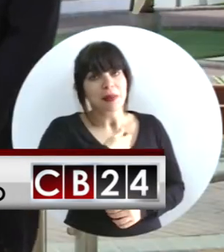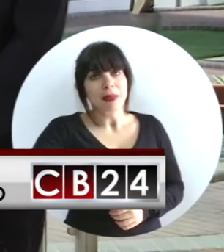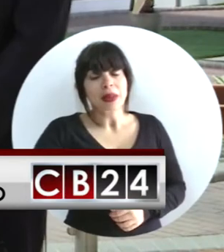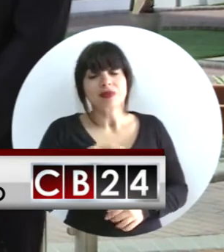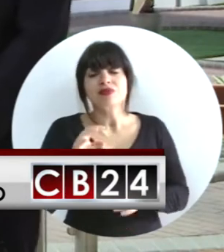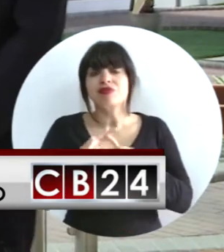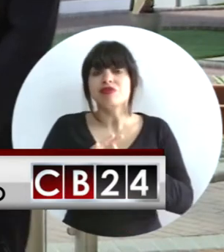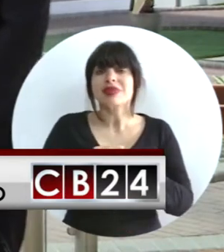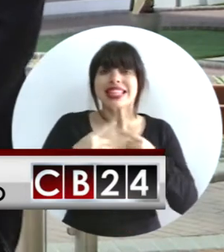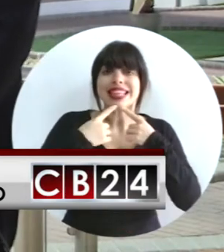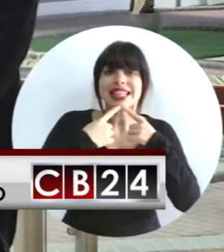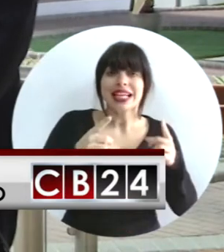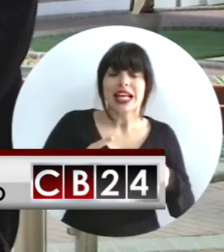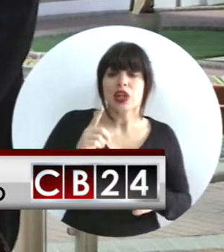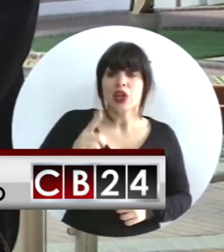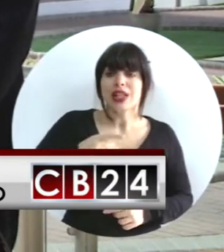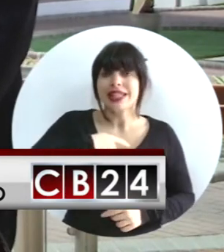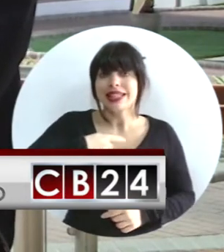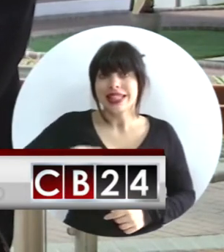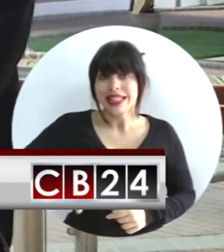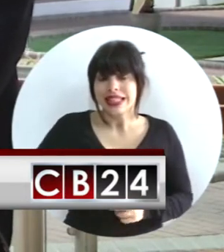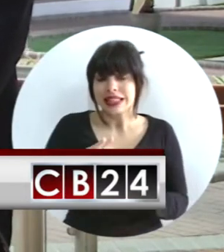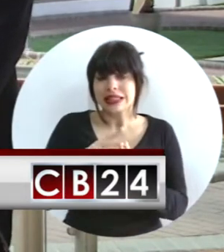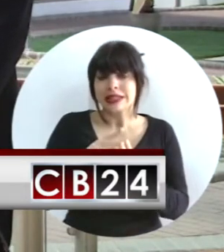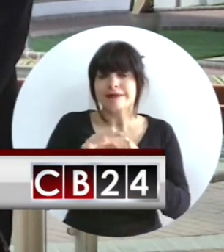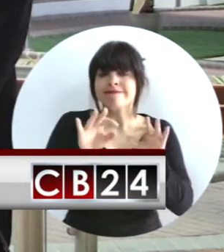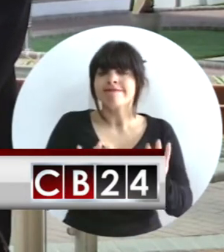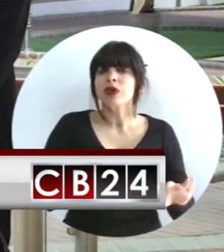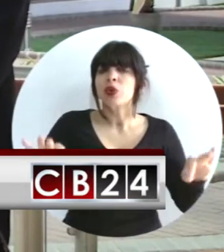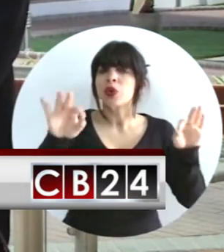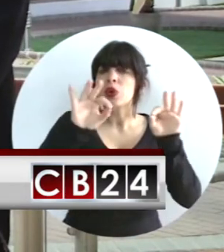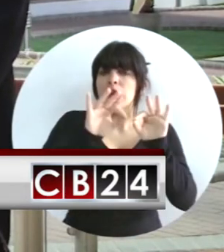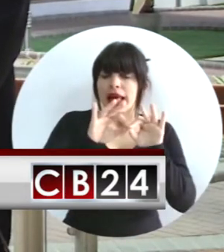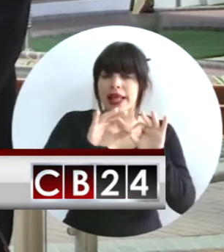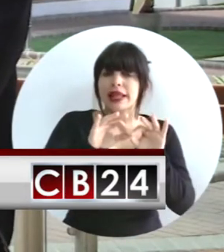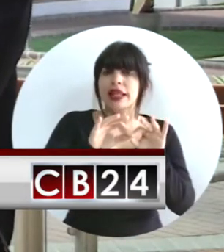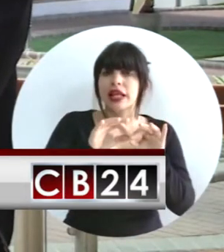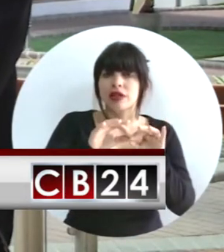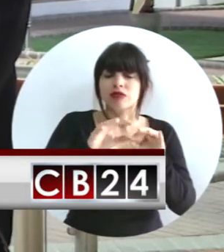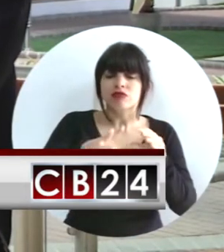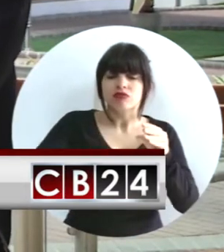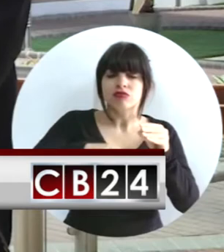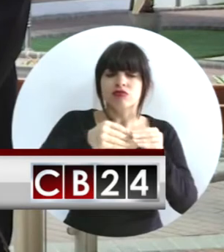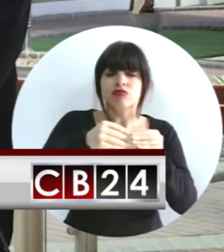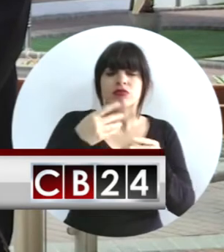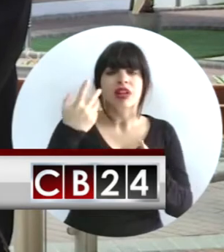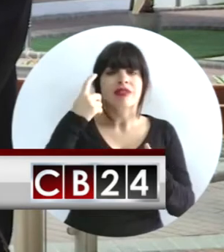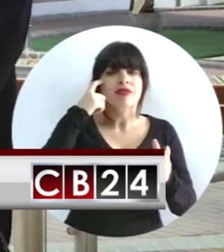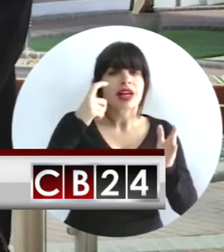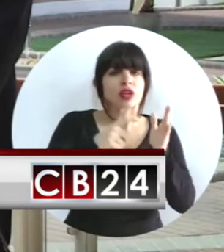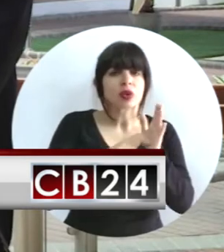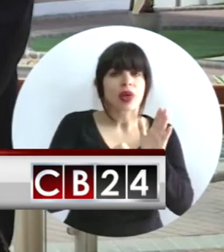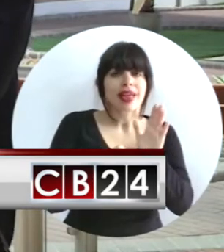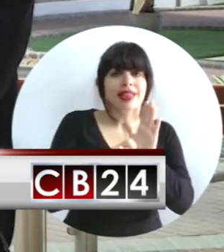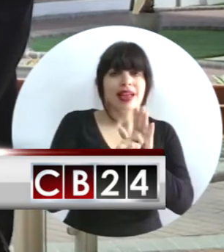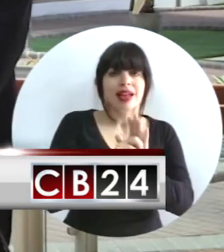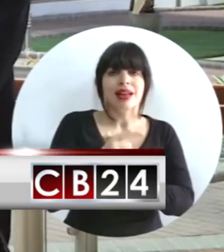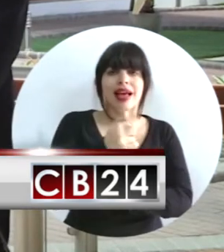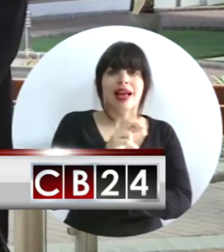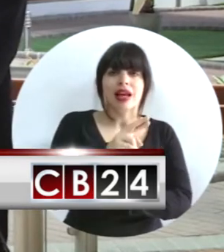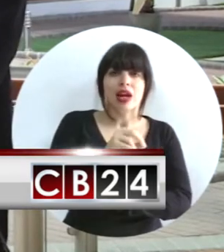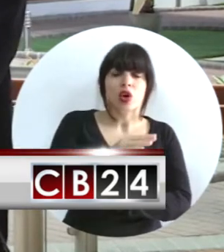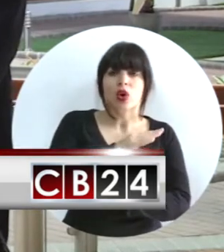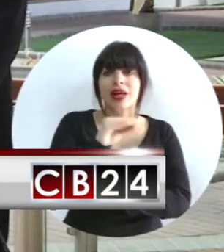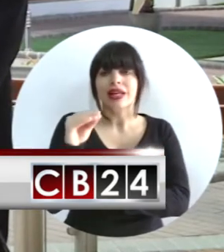En cuanto al decreto y la directriz, es fundamental incorporar el sentido del reconocimiento de la identidad de